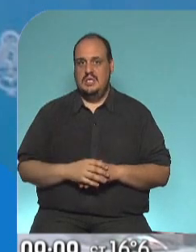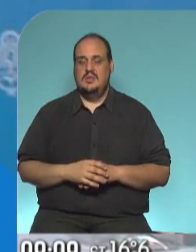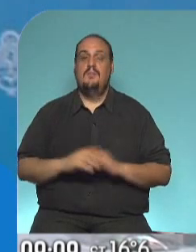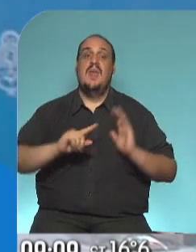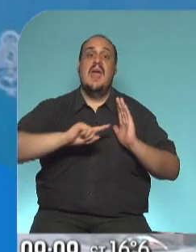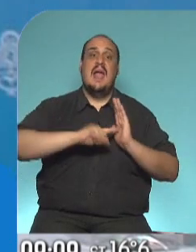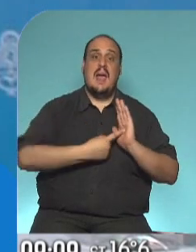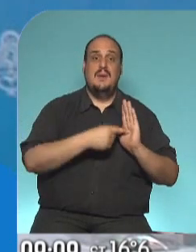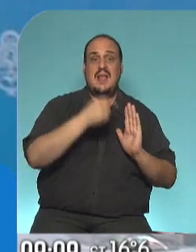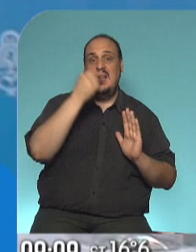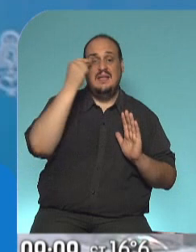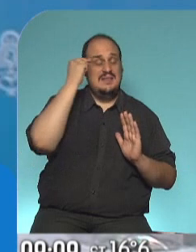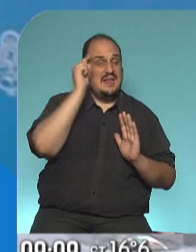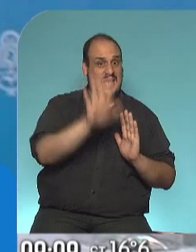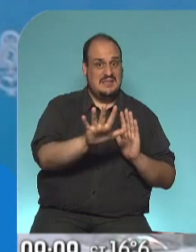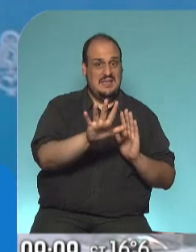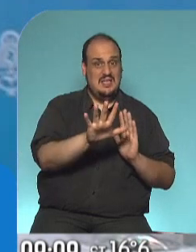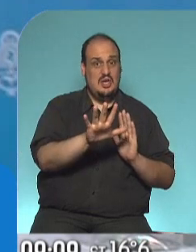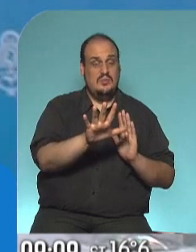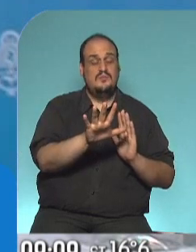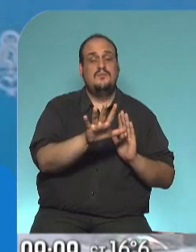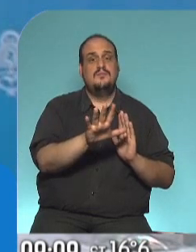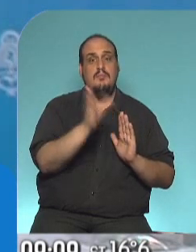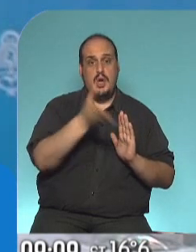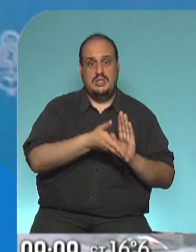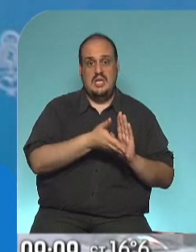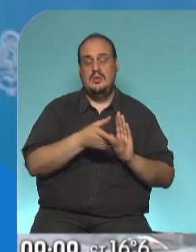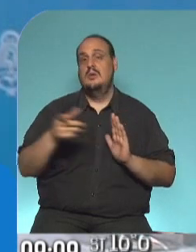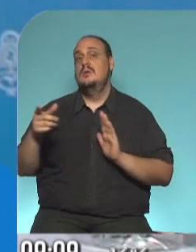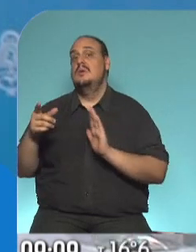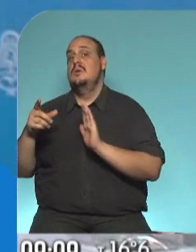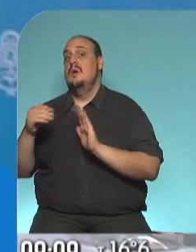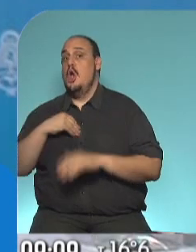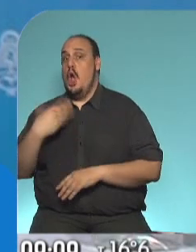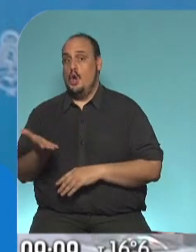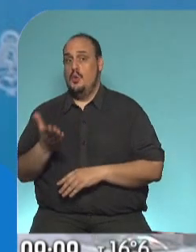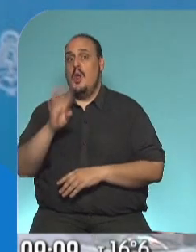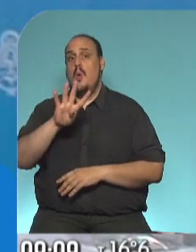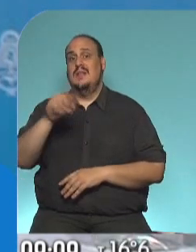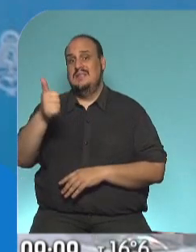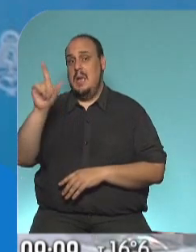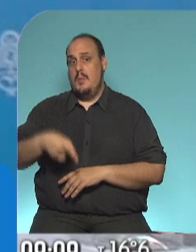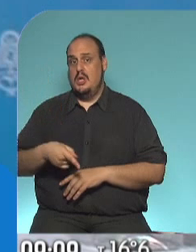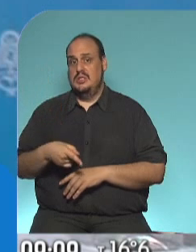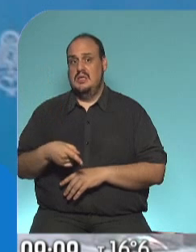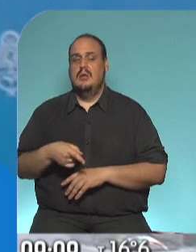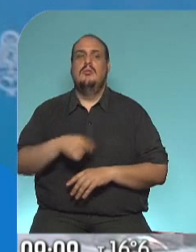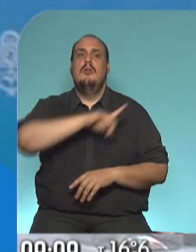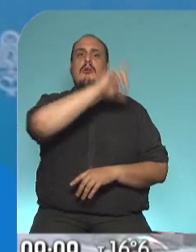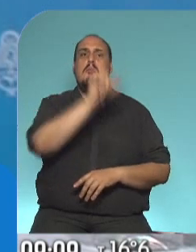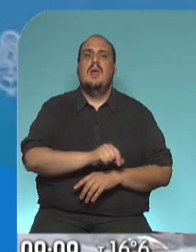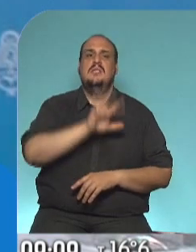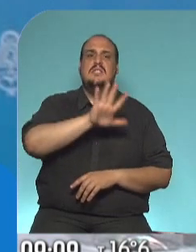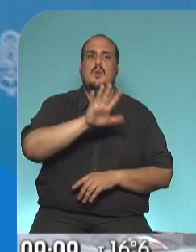ciudad buenos aires 35 en el en el gran buenos aires- 46 por ciento y en el resto del país